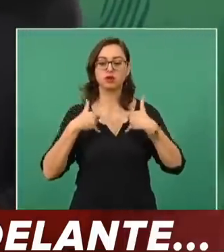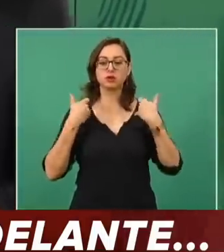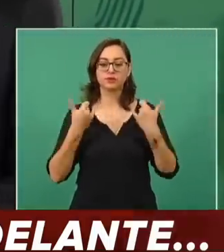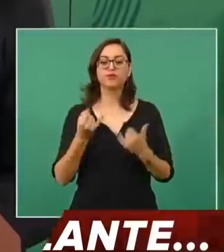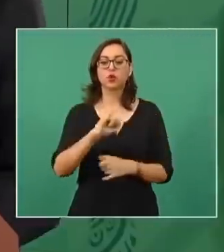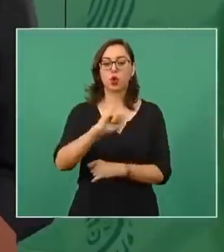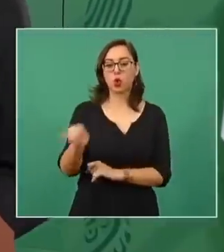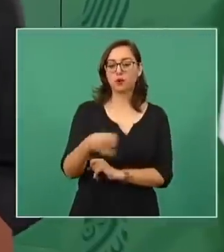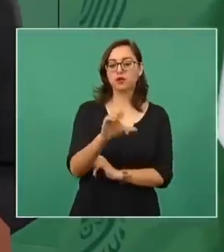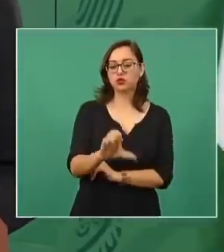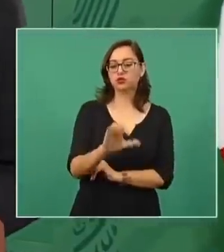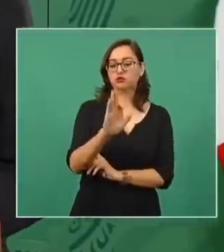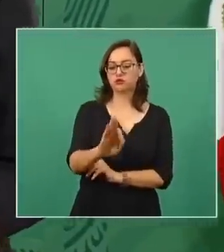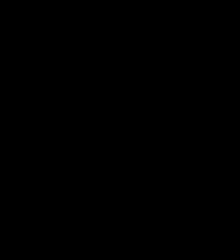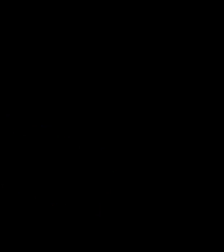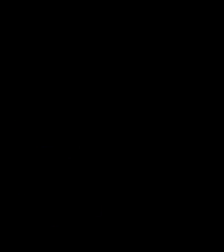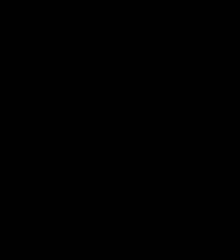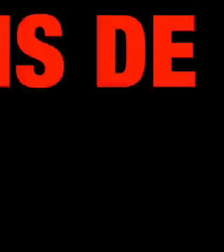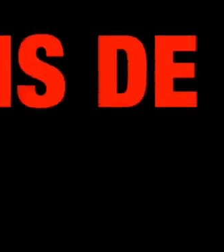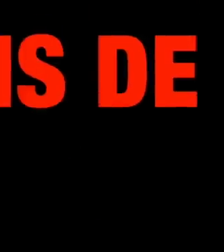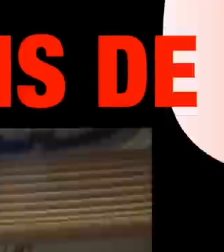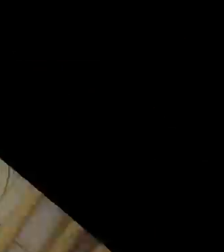Jóvenes Construyendo el Futuro.